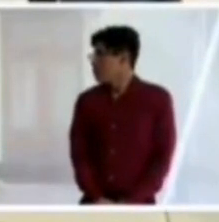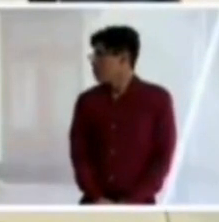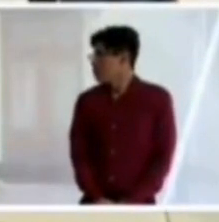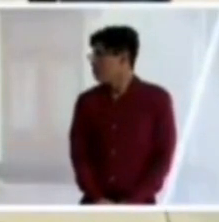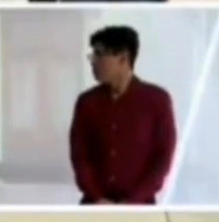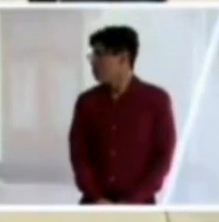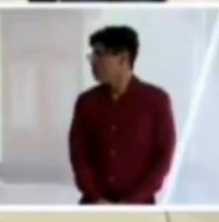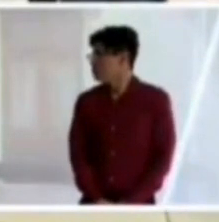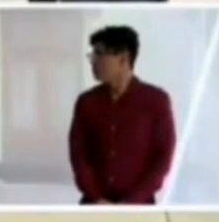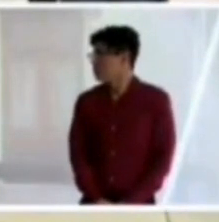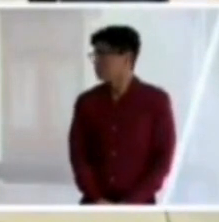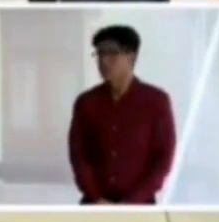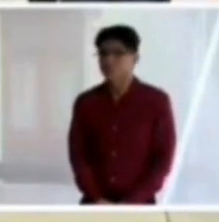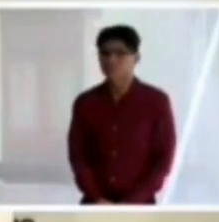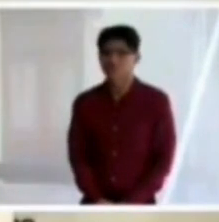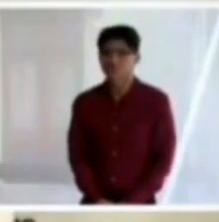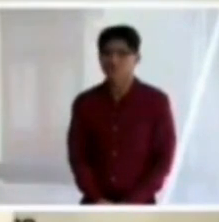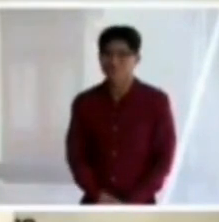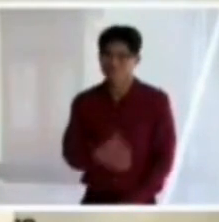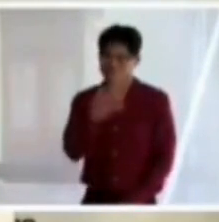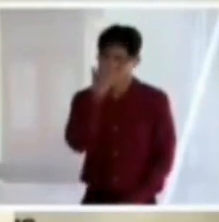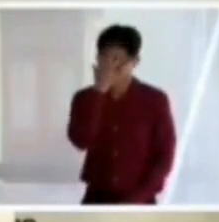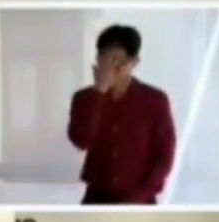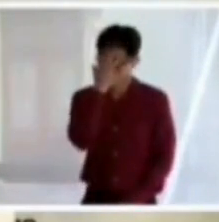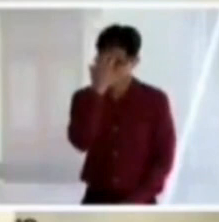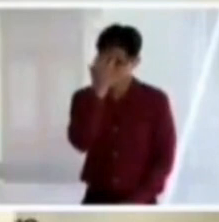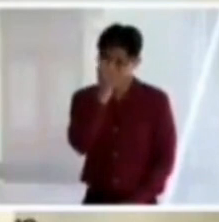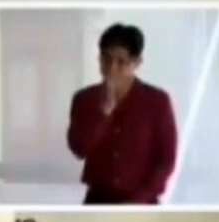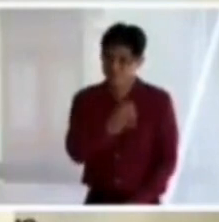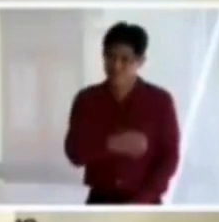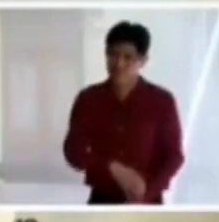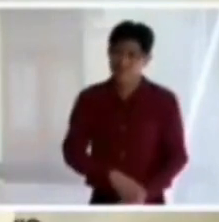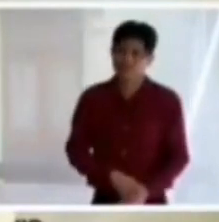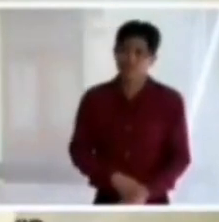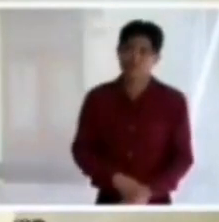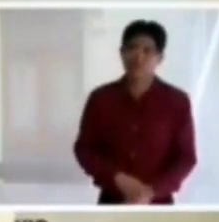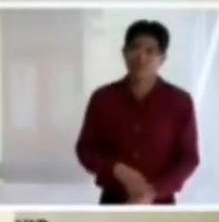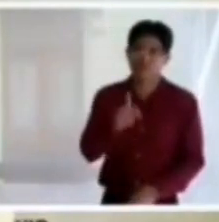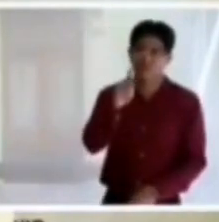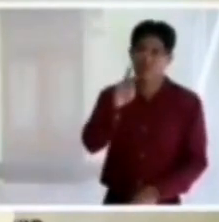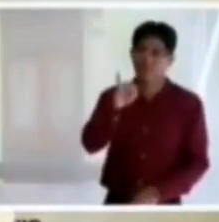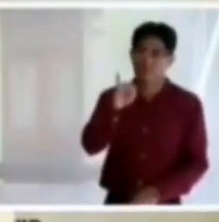Sí, es penoso que la candidata del PRI